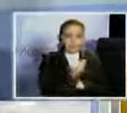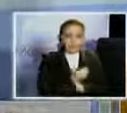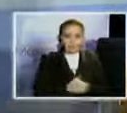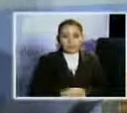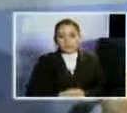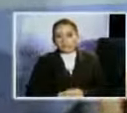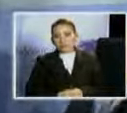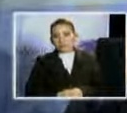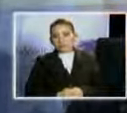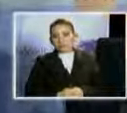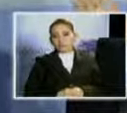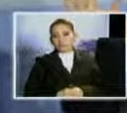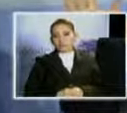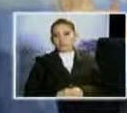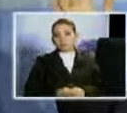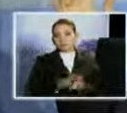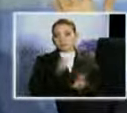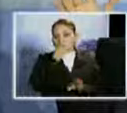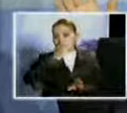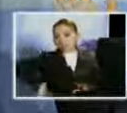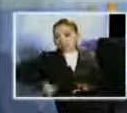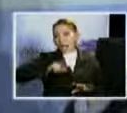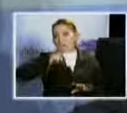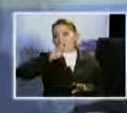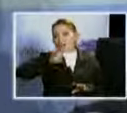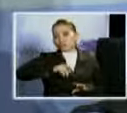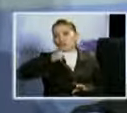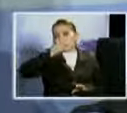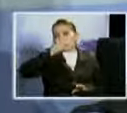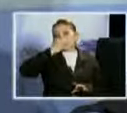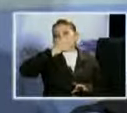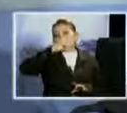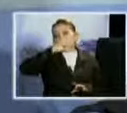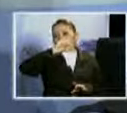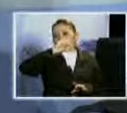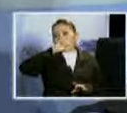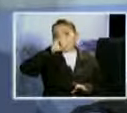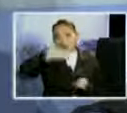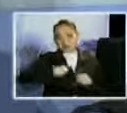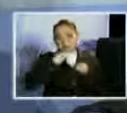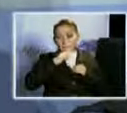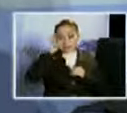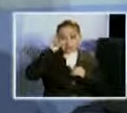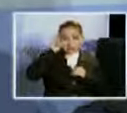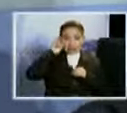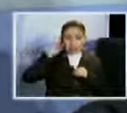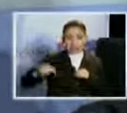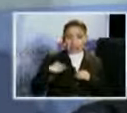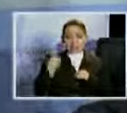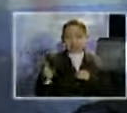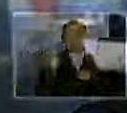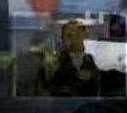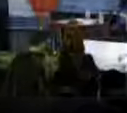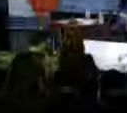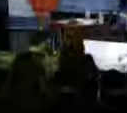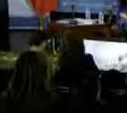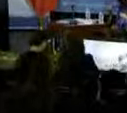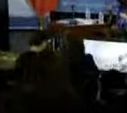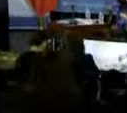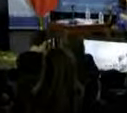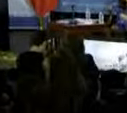absolutamente devastadoras. Vamos y a donde, tomar... como decía don Alfonso García Robles, los vivos envidiarían la suerte de los muertos.